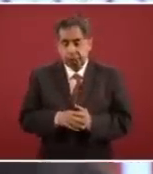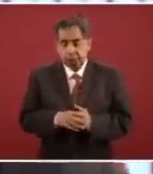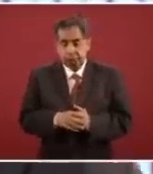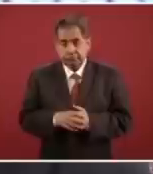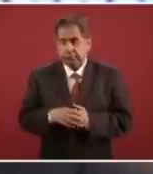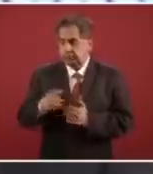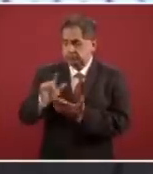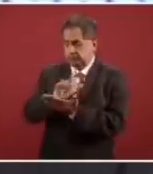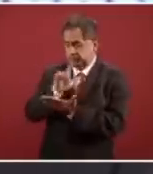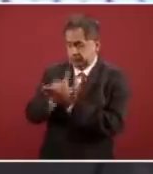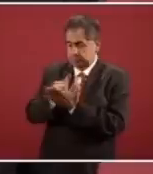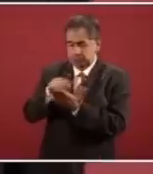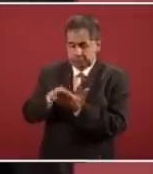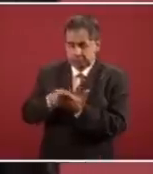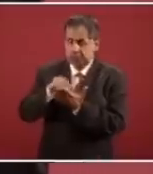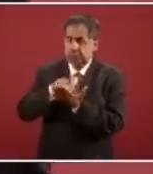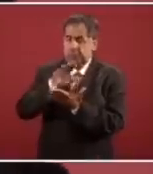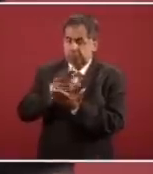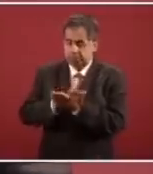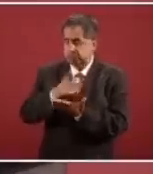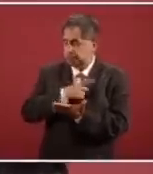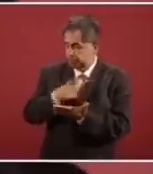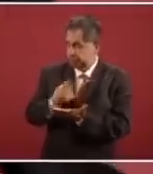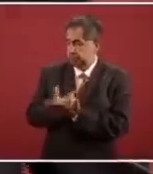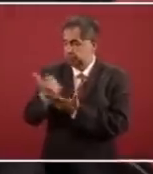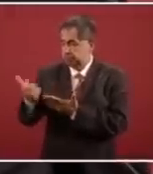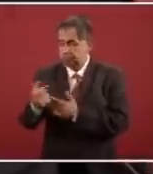lo que establezca la ley